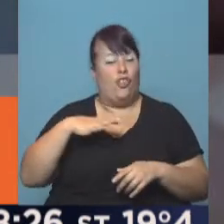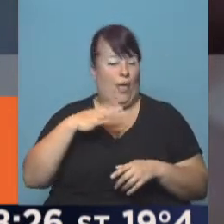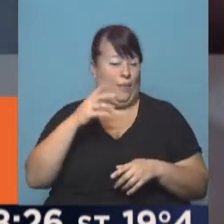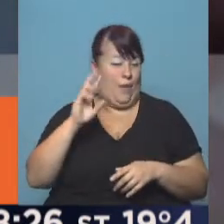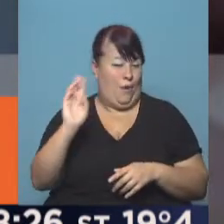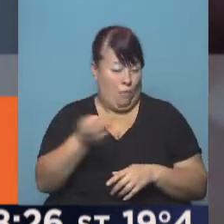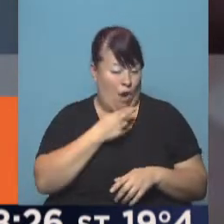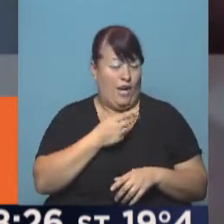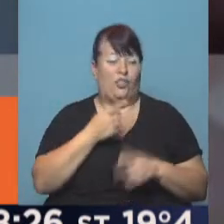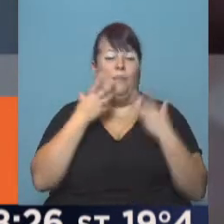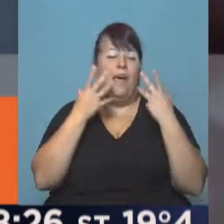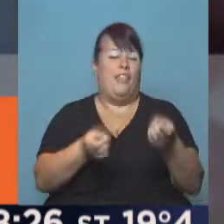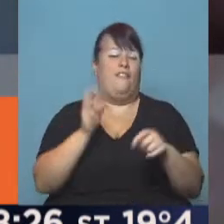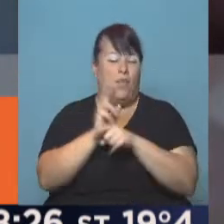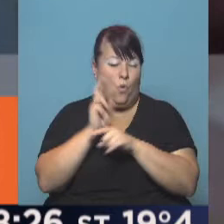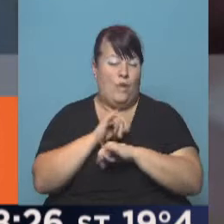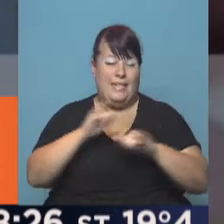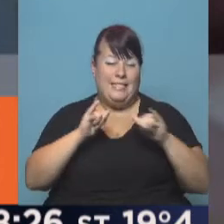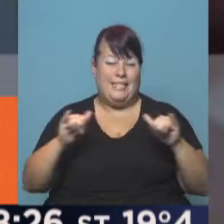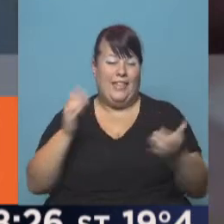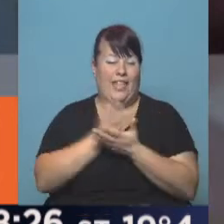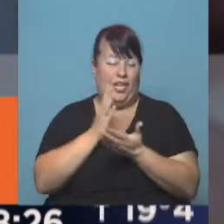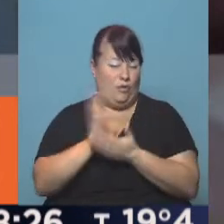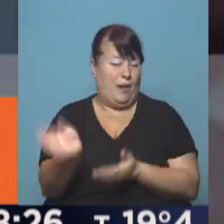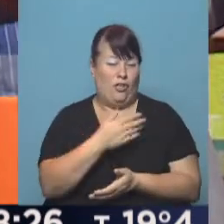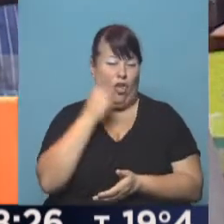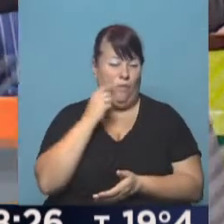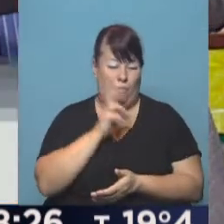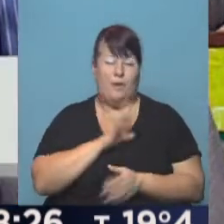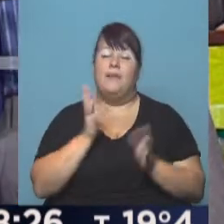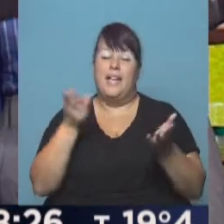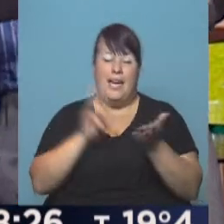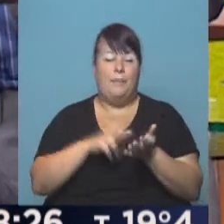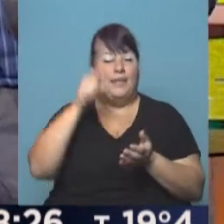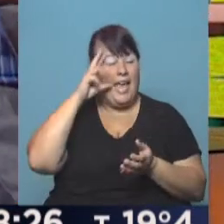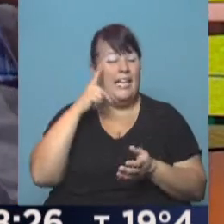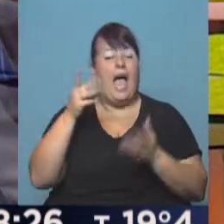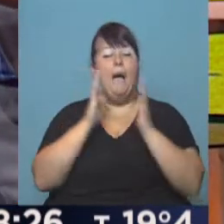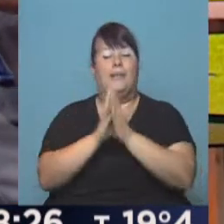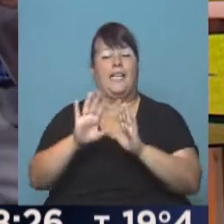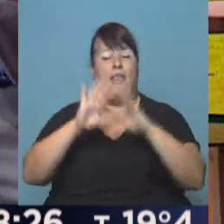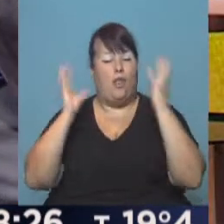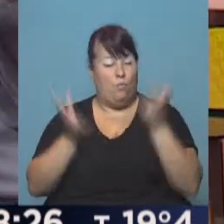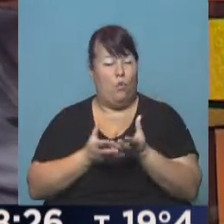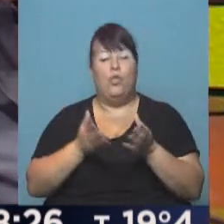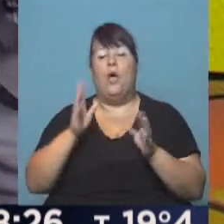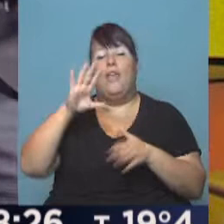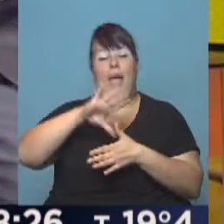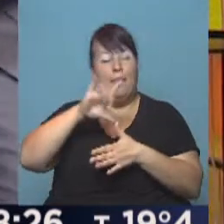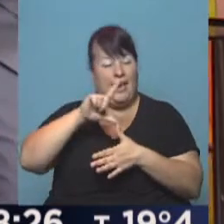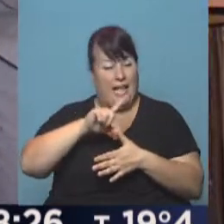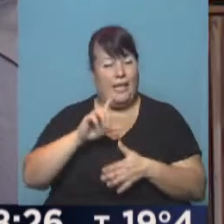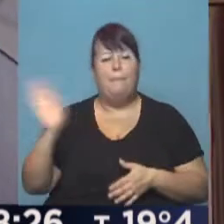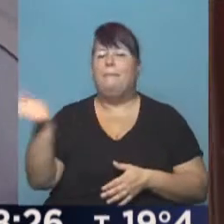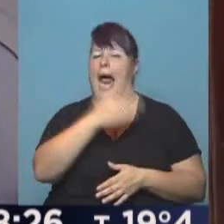vida en la defensa y la promoción de los derechos de todas y Claro, todos. reiteramos, Erika es directora de Amnesty Internacional para América Latina.